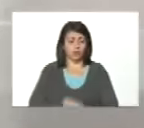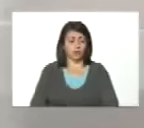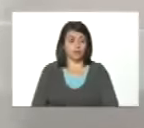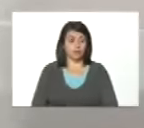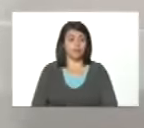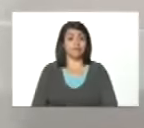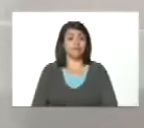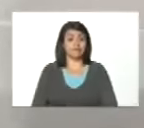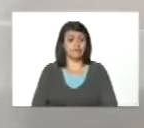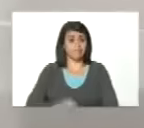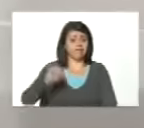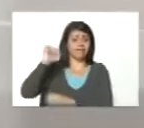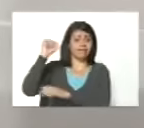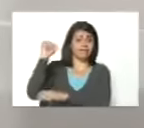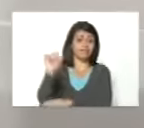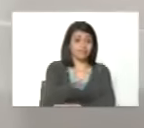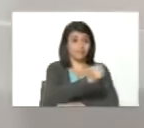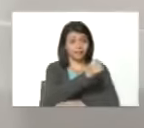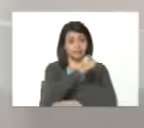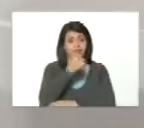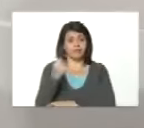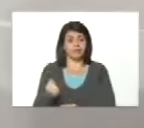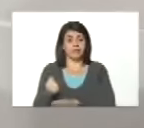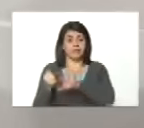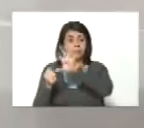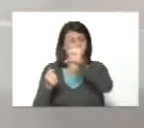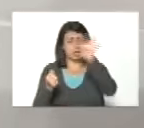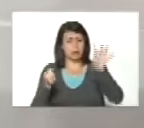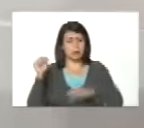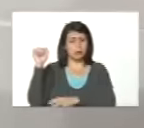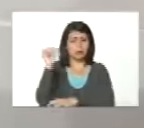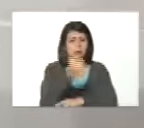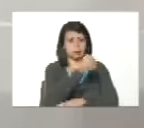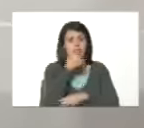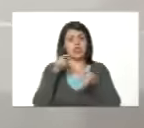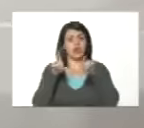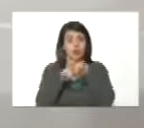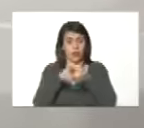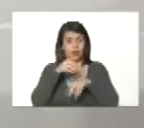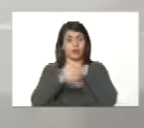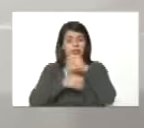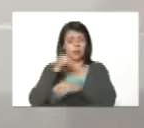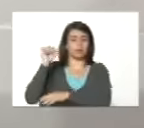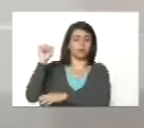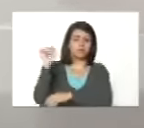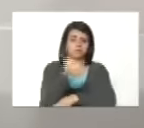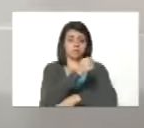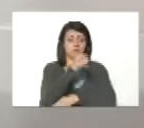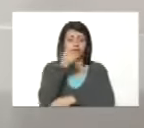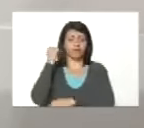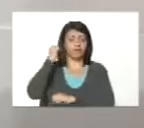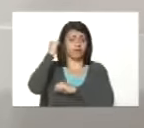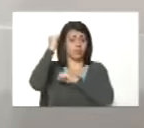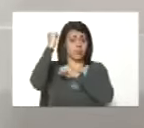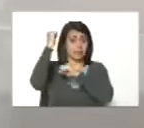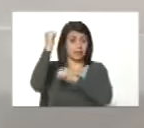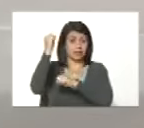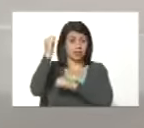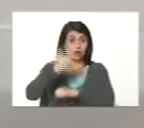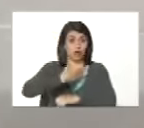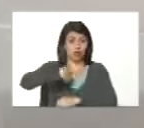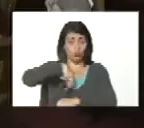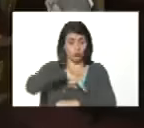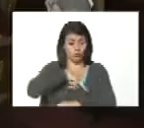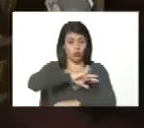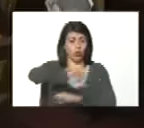los íbamos a derrotar, que los íbamos a vencer, como en efecto ocurrió, los derrotamos, los vencimos.